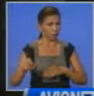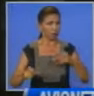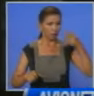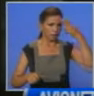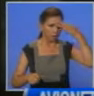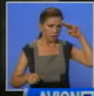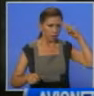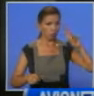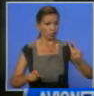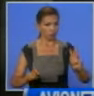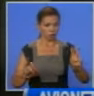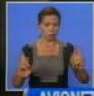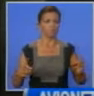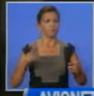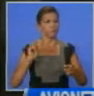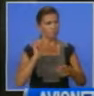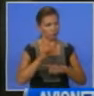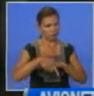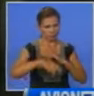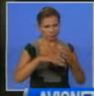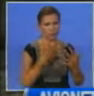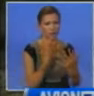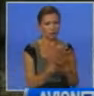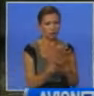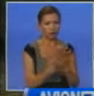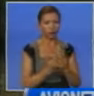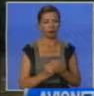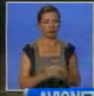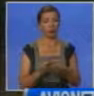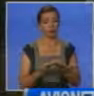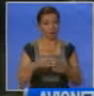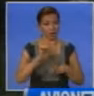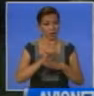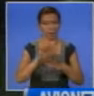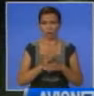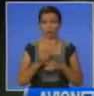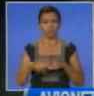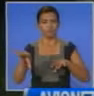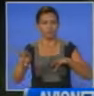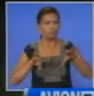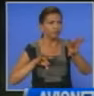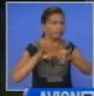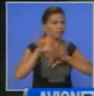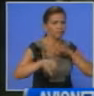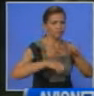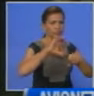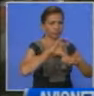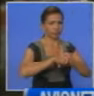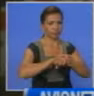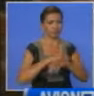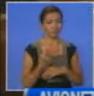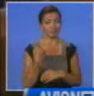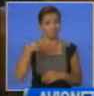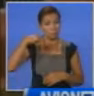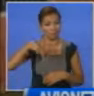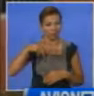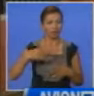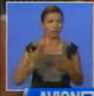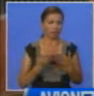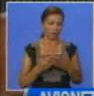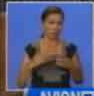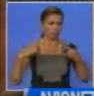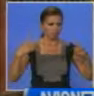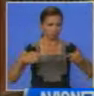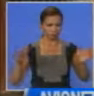mexicanos detenidos en distintos lugares del país, tras el hallazgo de la avioneta encontrada este martes en Allangue. Ya se conoce que ellos